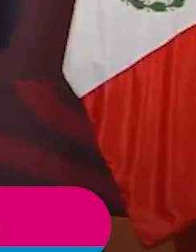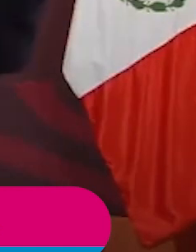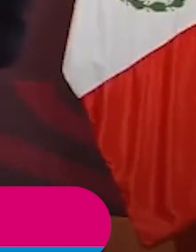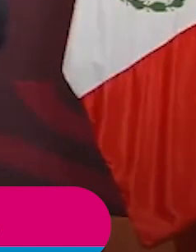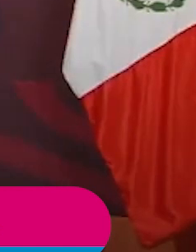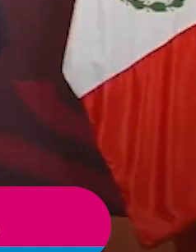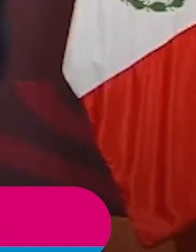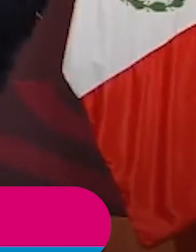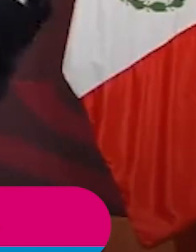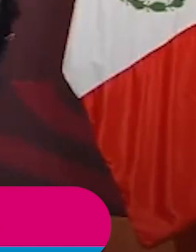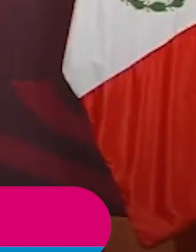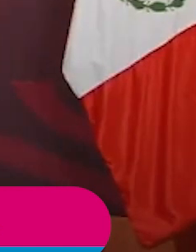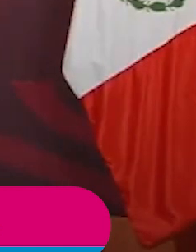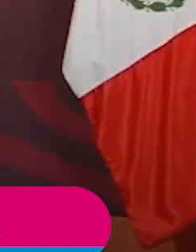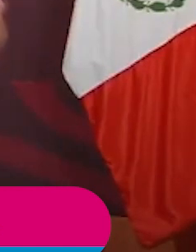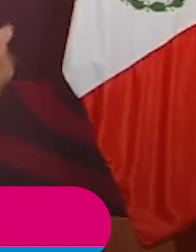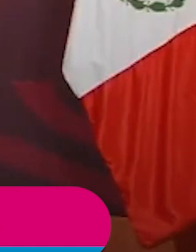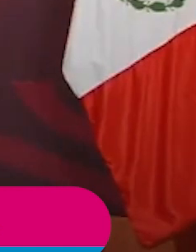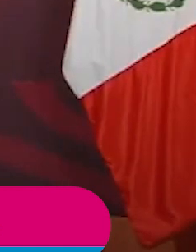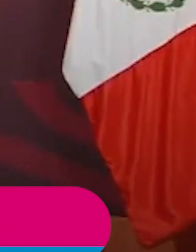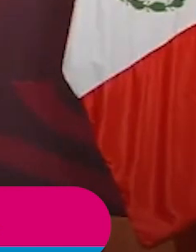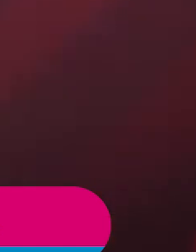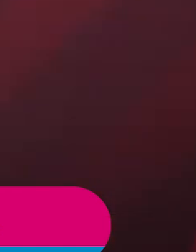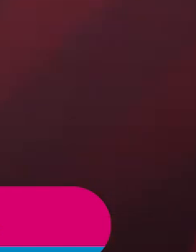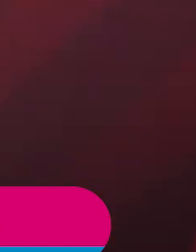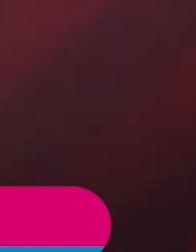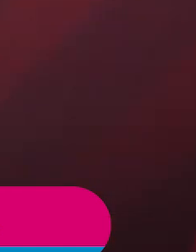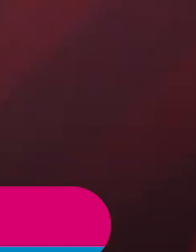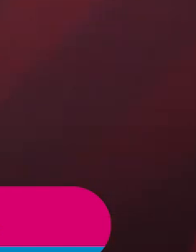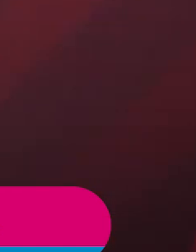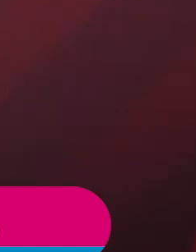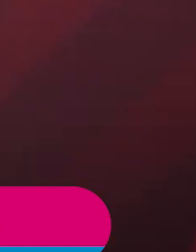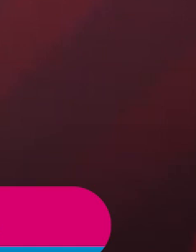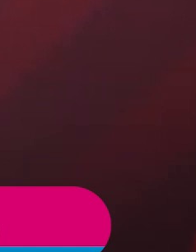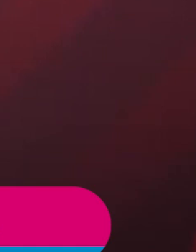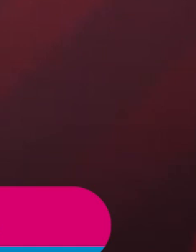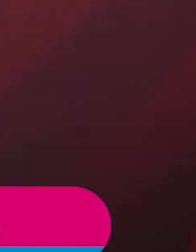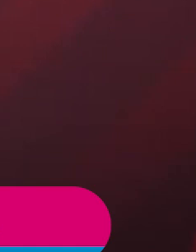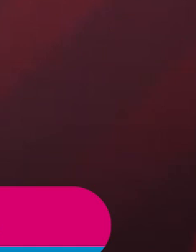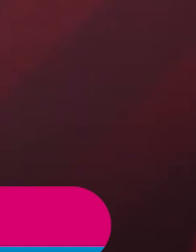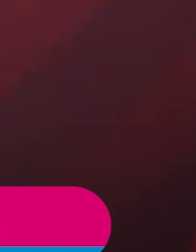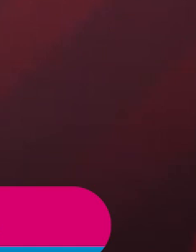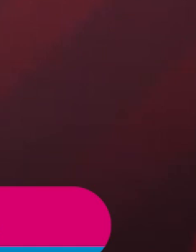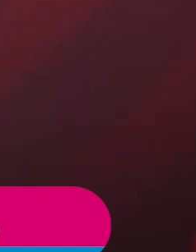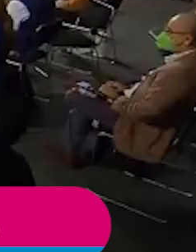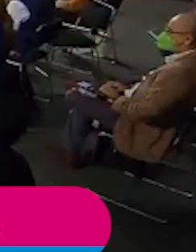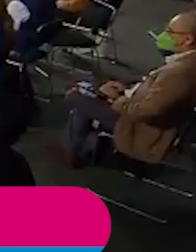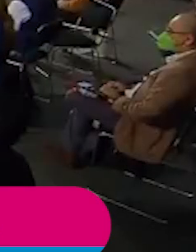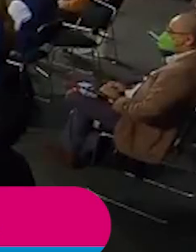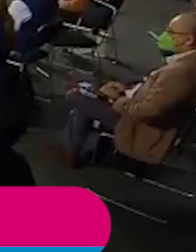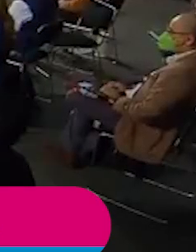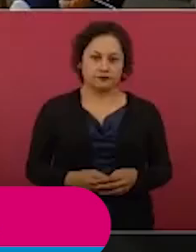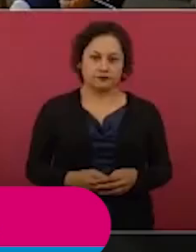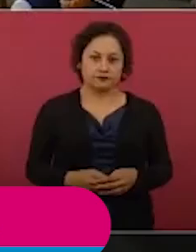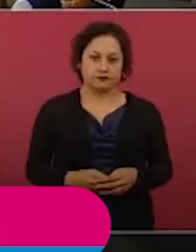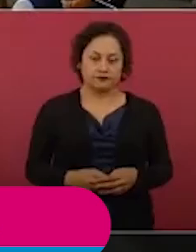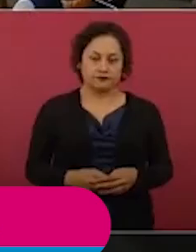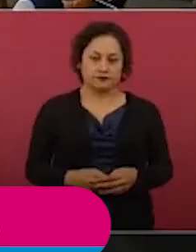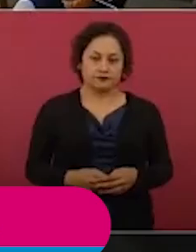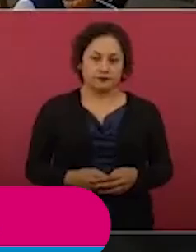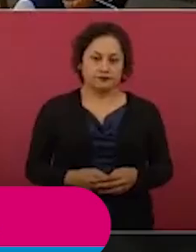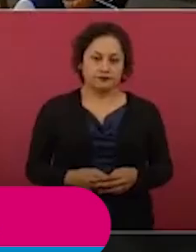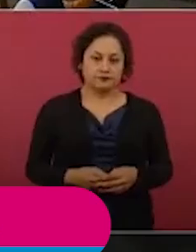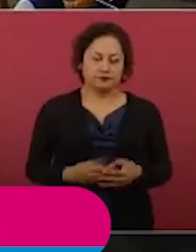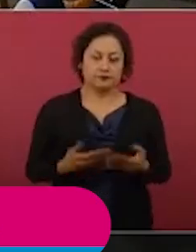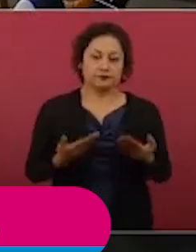Es todos, claro. Si hace falta, que lo invito. Señor, pero